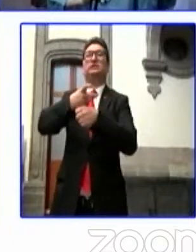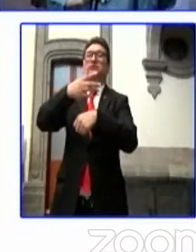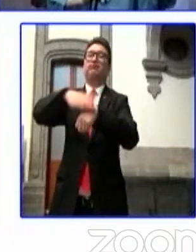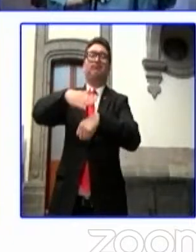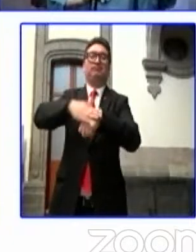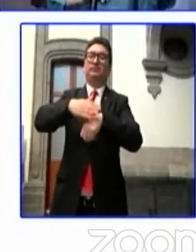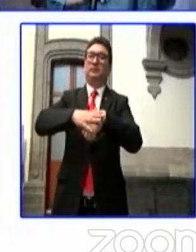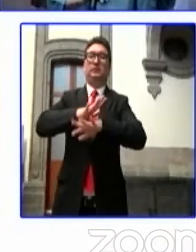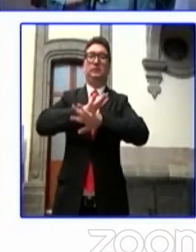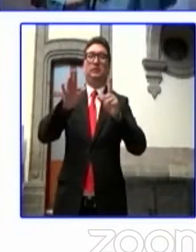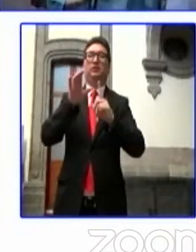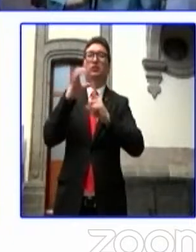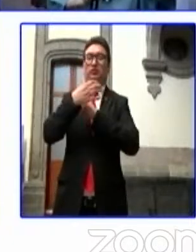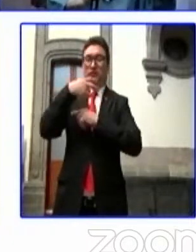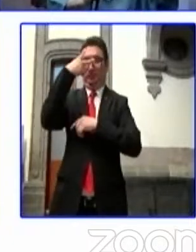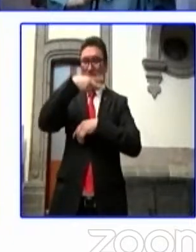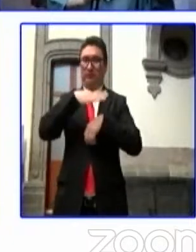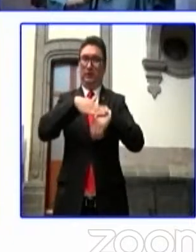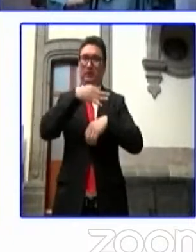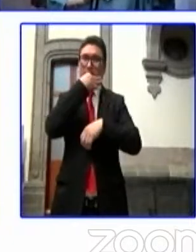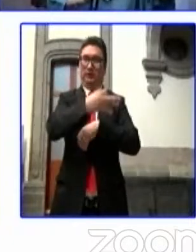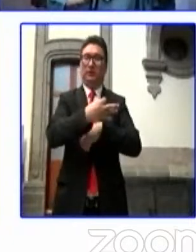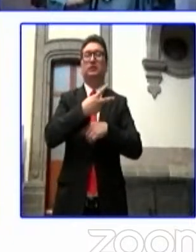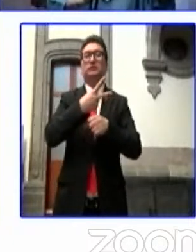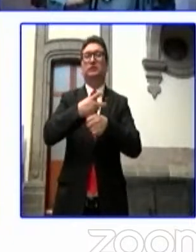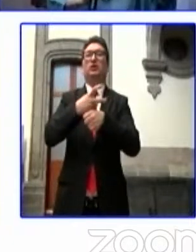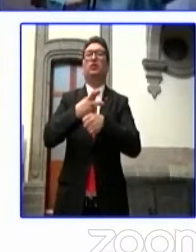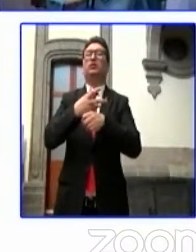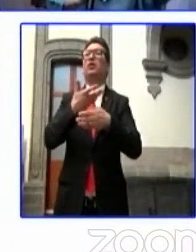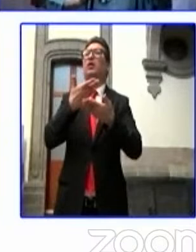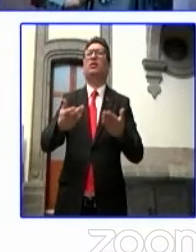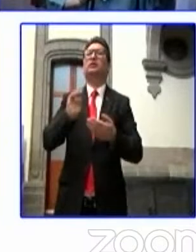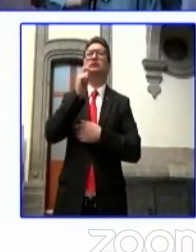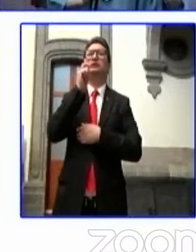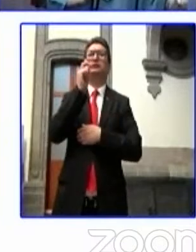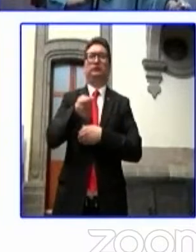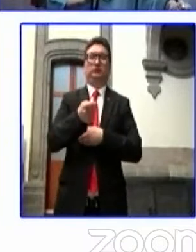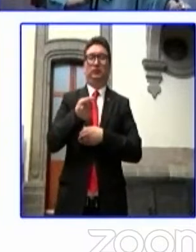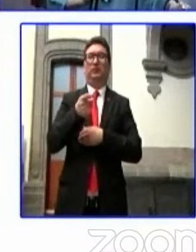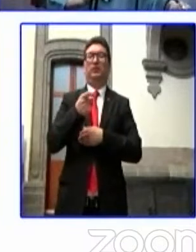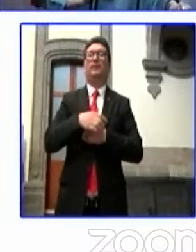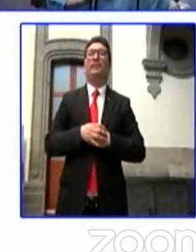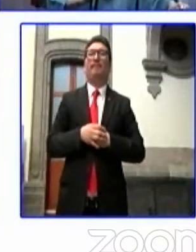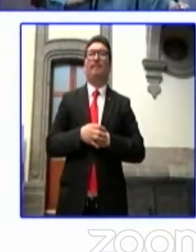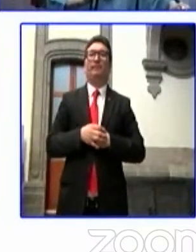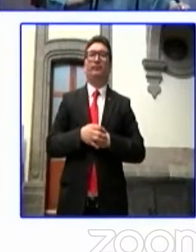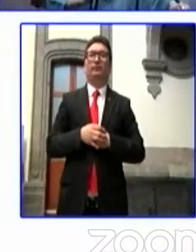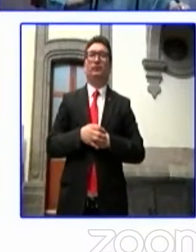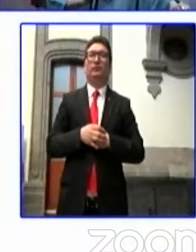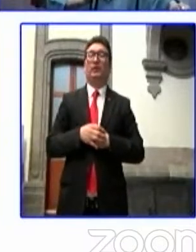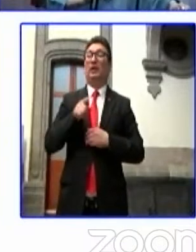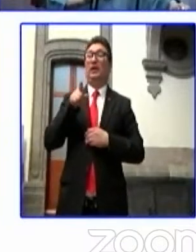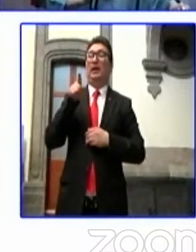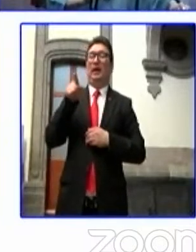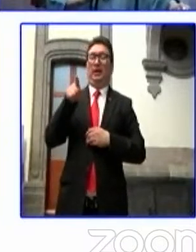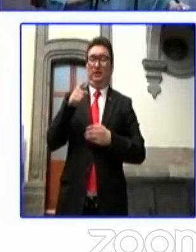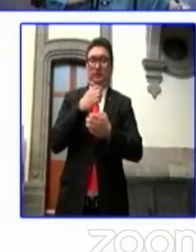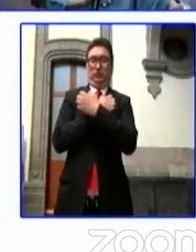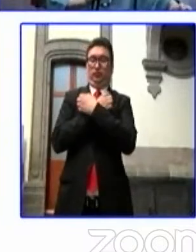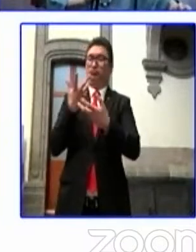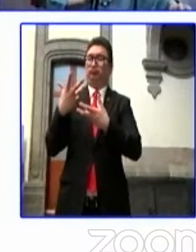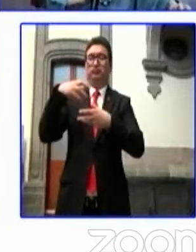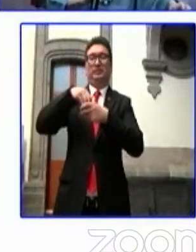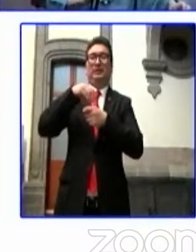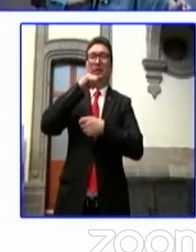recomendación del Comité a México y ahora justamente se trata de un caso de no inclusión educativa. Entonces tenemos